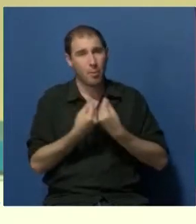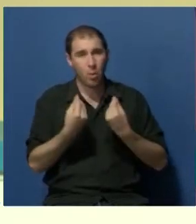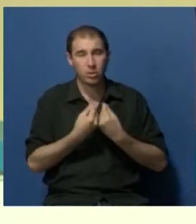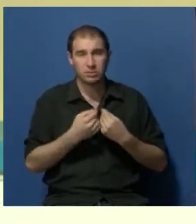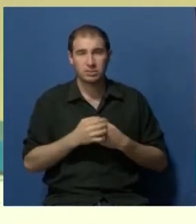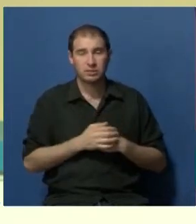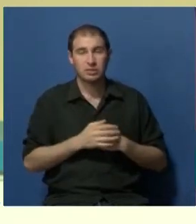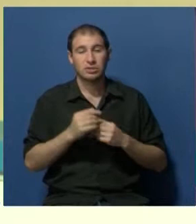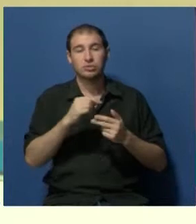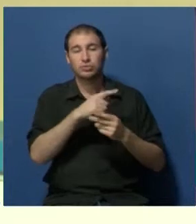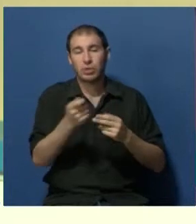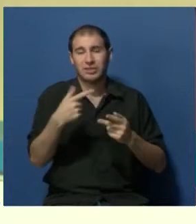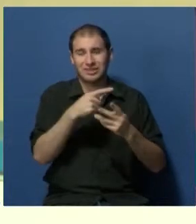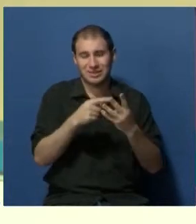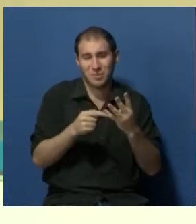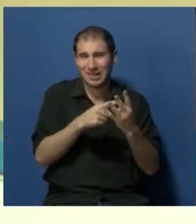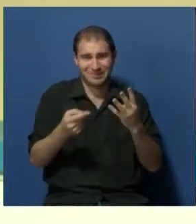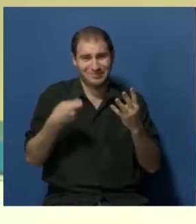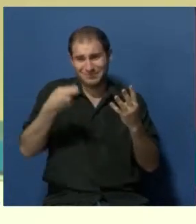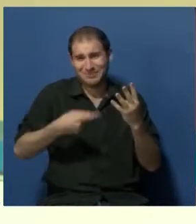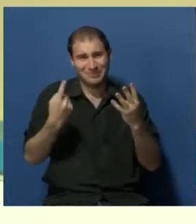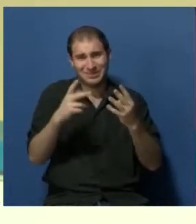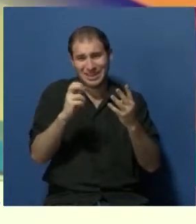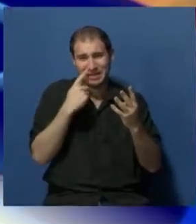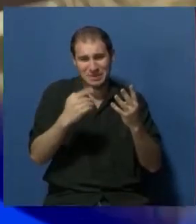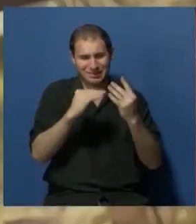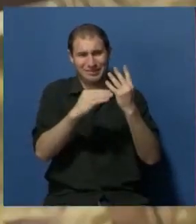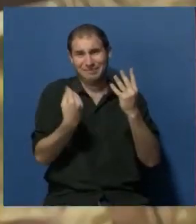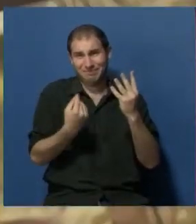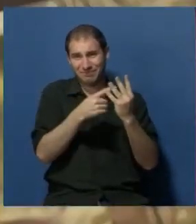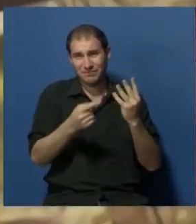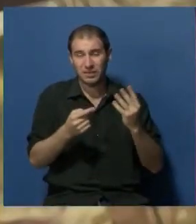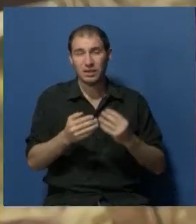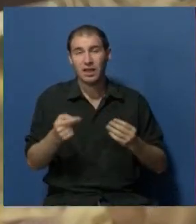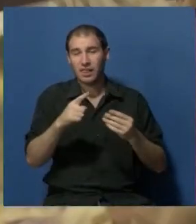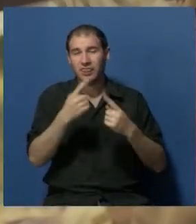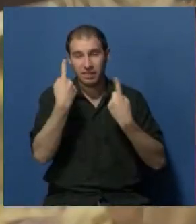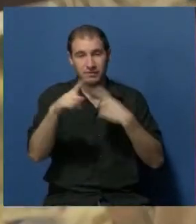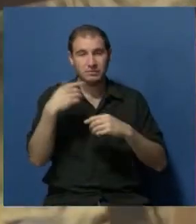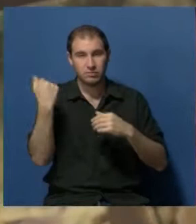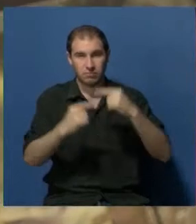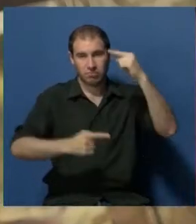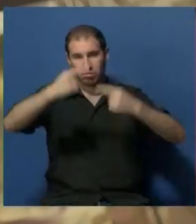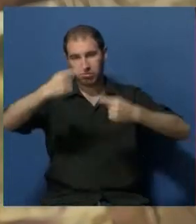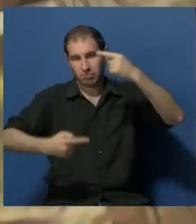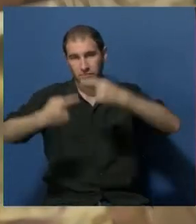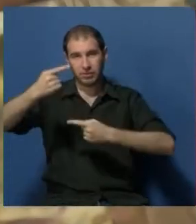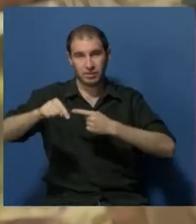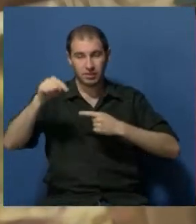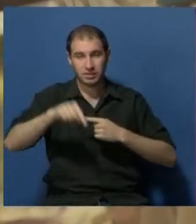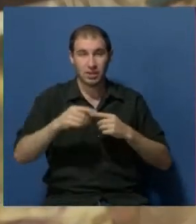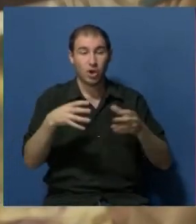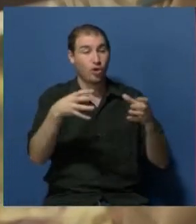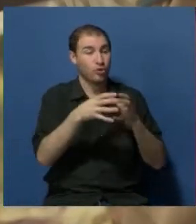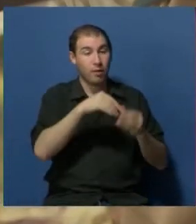siquiera con 3 o 4 sueldos llegan a ese monto. Entonces hay una diferencia bastante importante entre